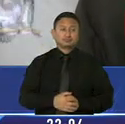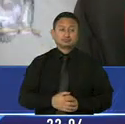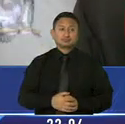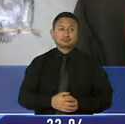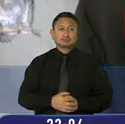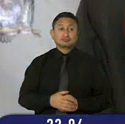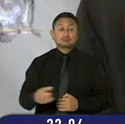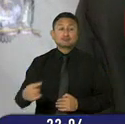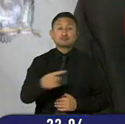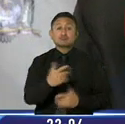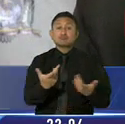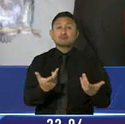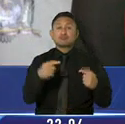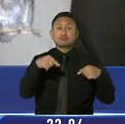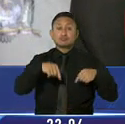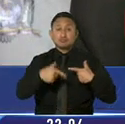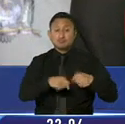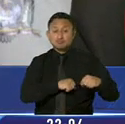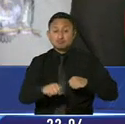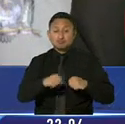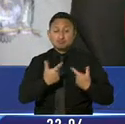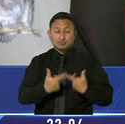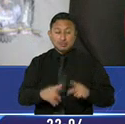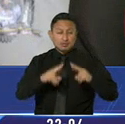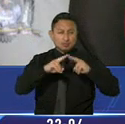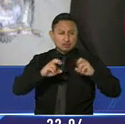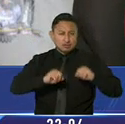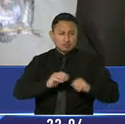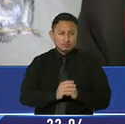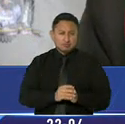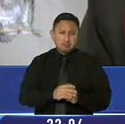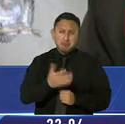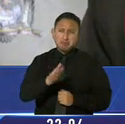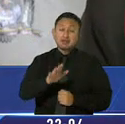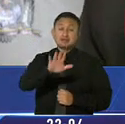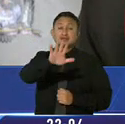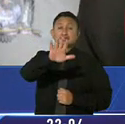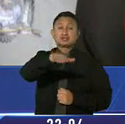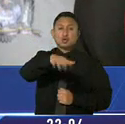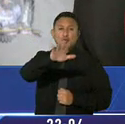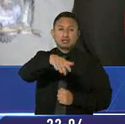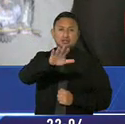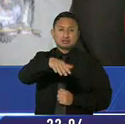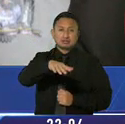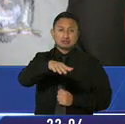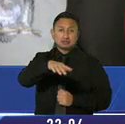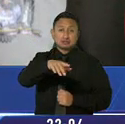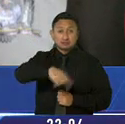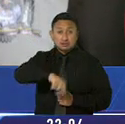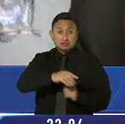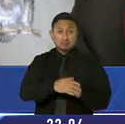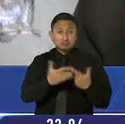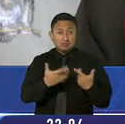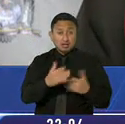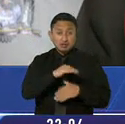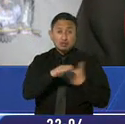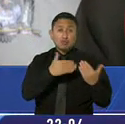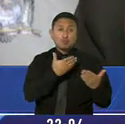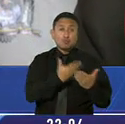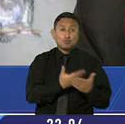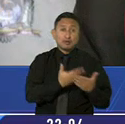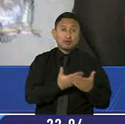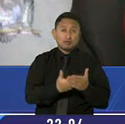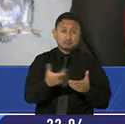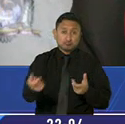es el resultado de un trabajo de investigación que tomó cerca de 5 meses, en donde se recopilaron las pruebas contundentes